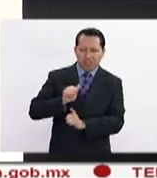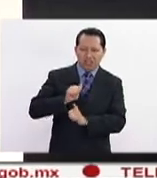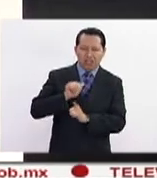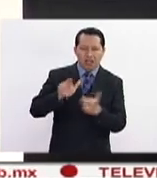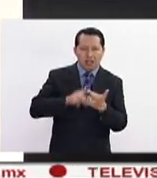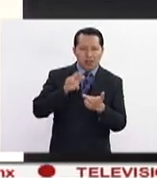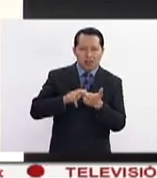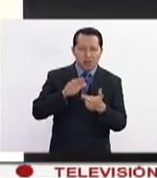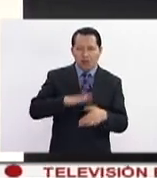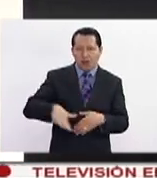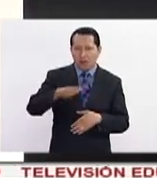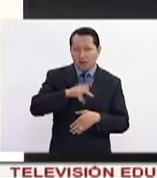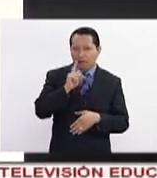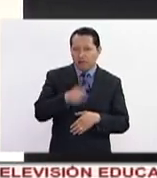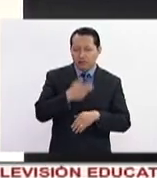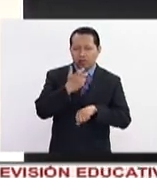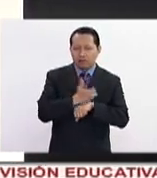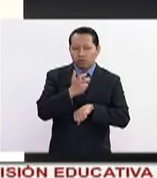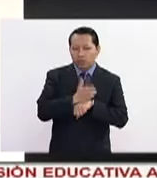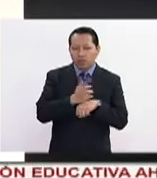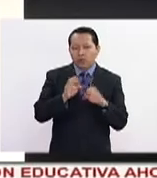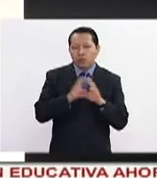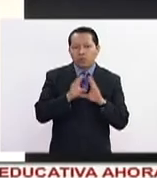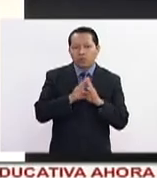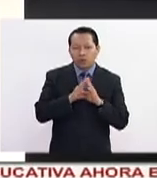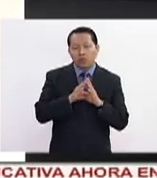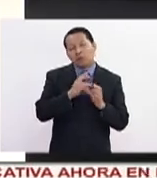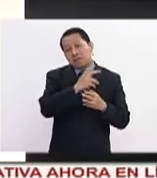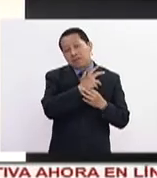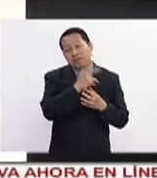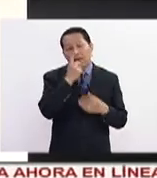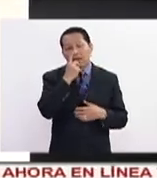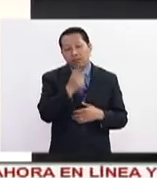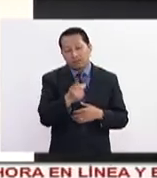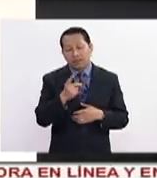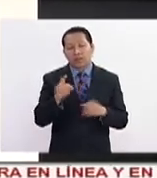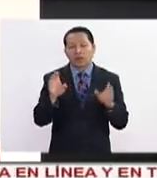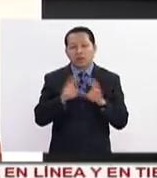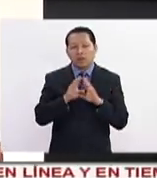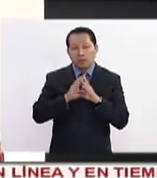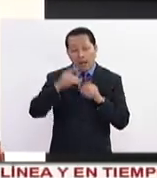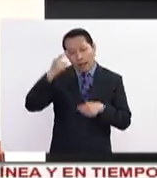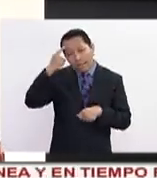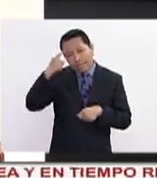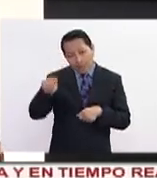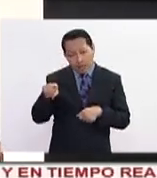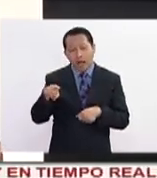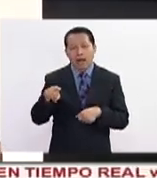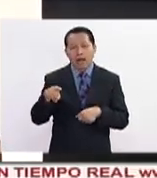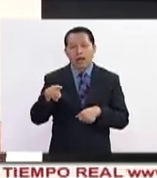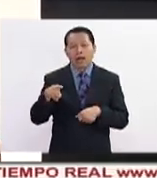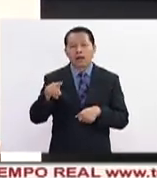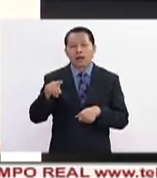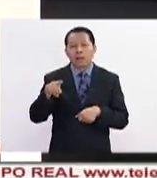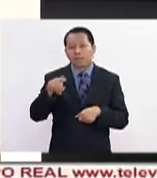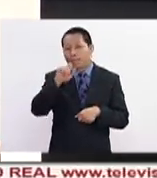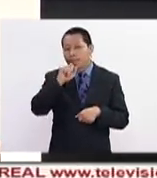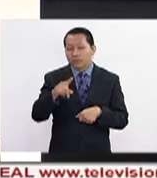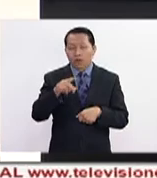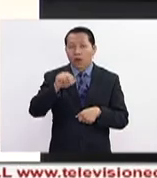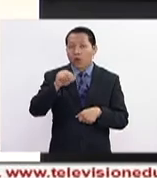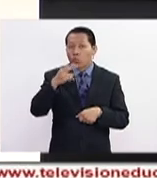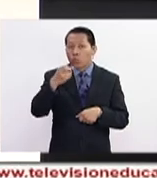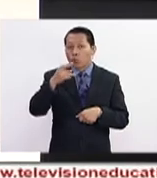región. Es decir, Estados Unidos argumenta que para contener el expansionismo